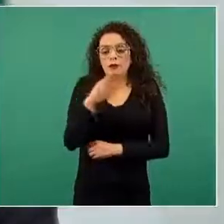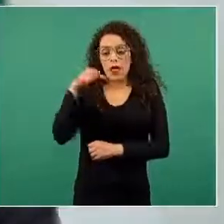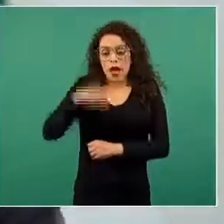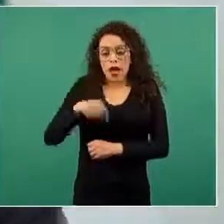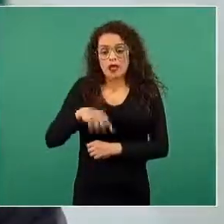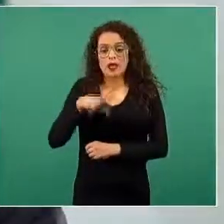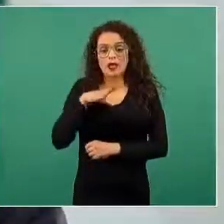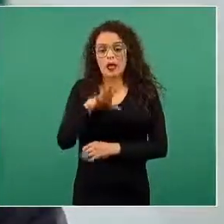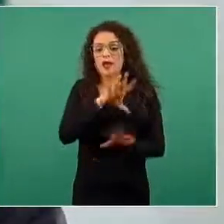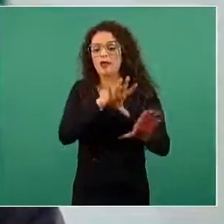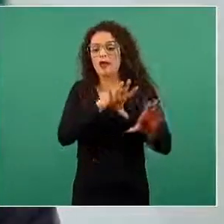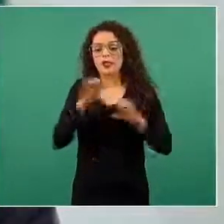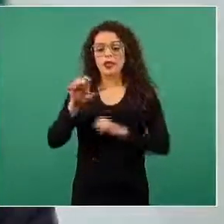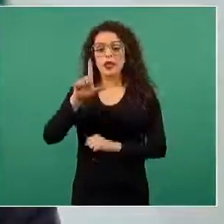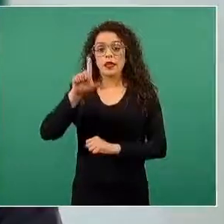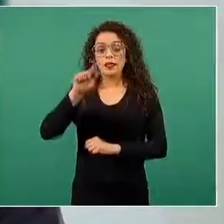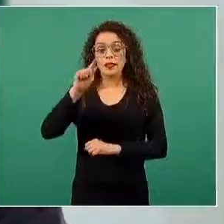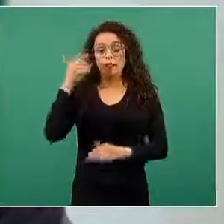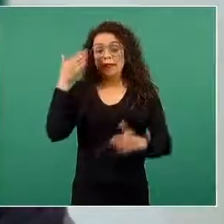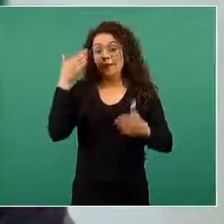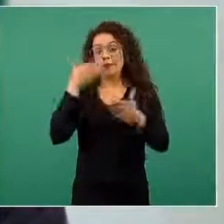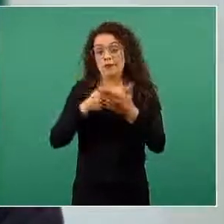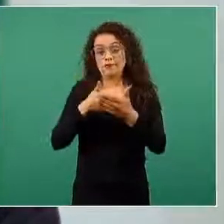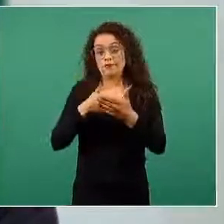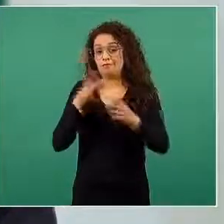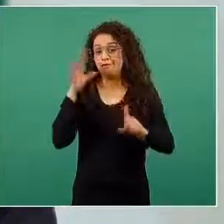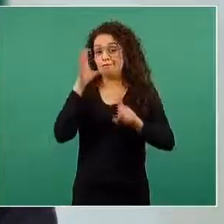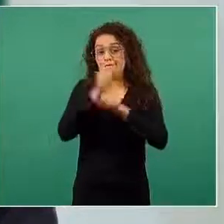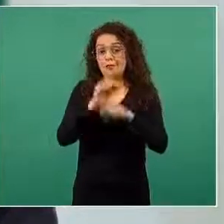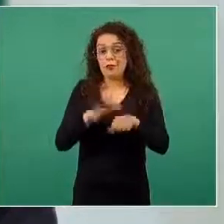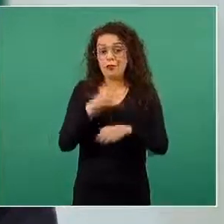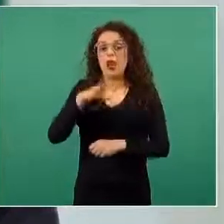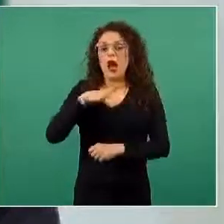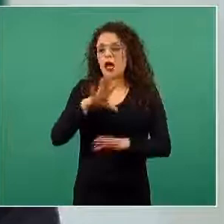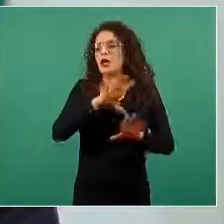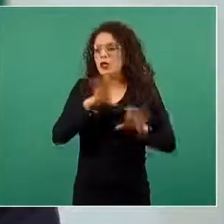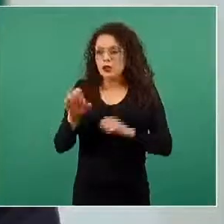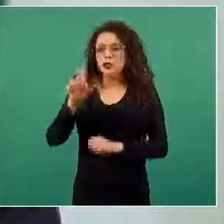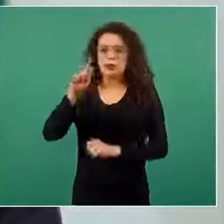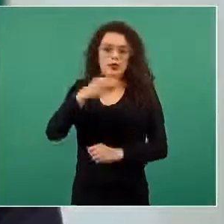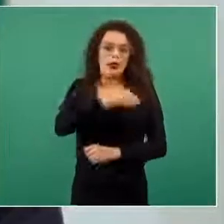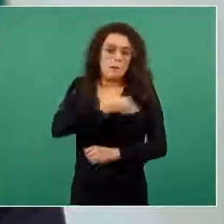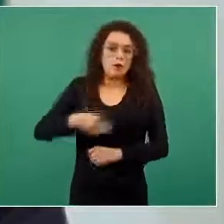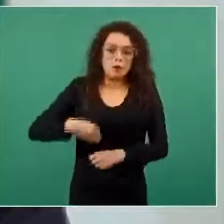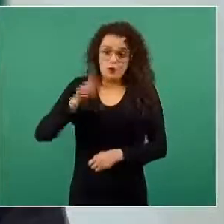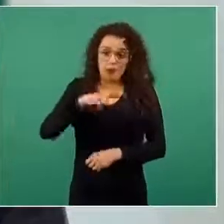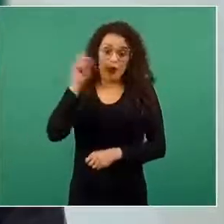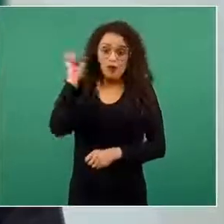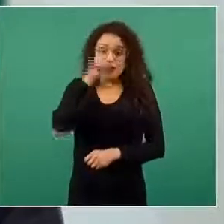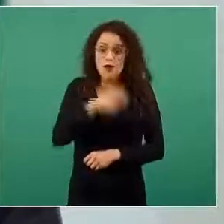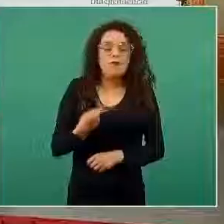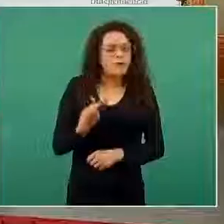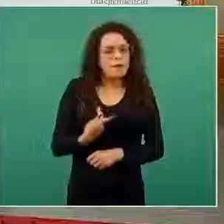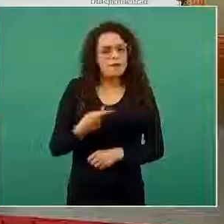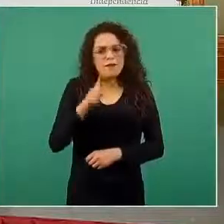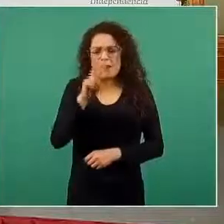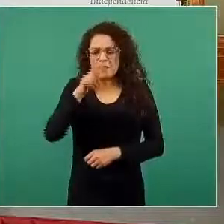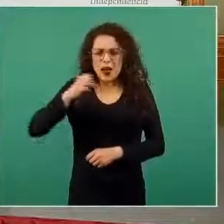presentado 570 retos. ¿Por qué? Porque tenemos 570 municipios. Afortunadamente, esto nos ha